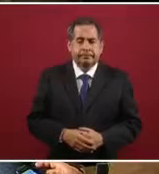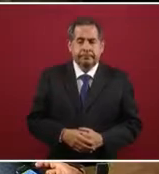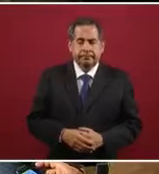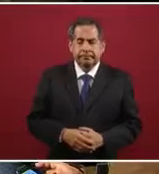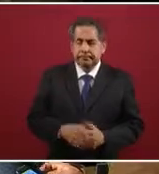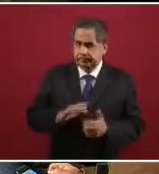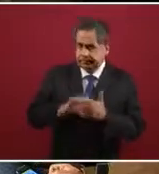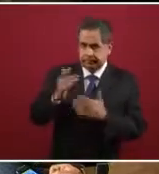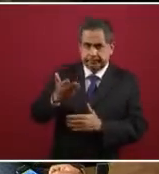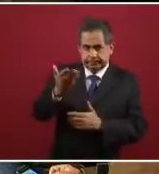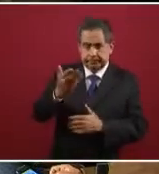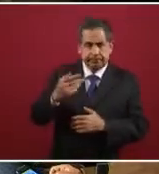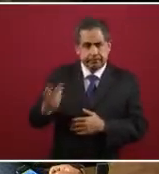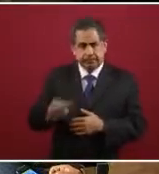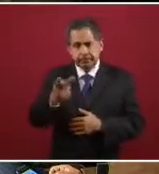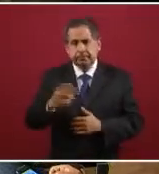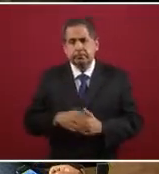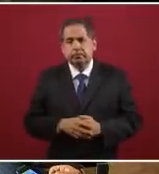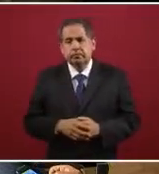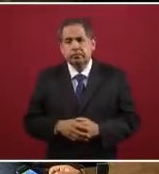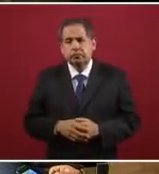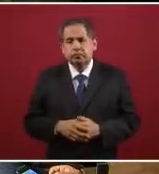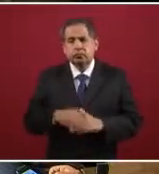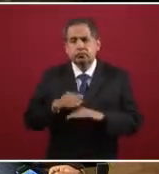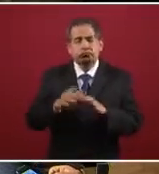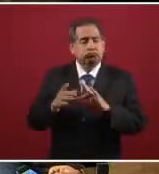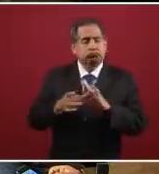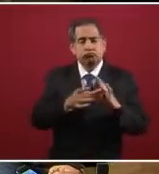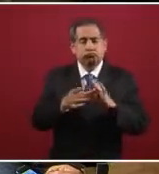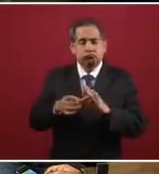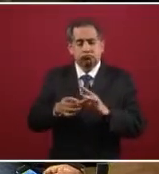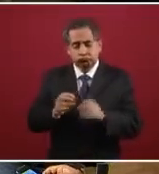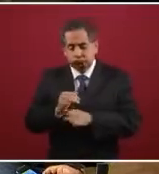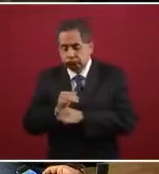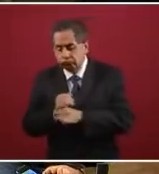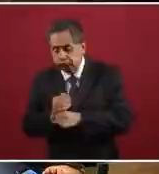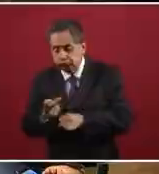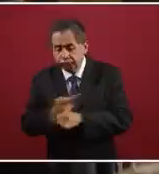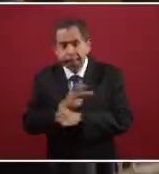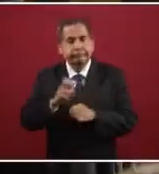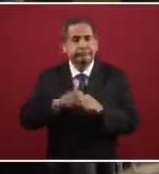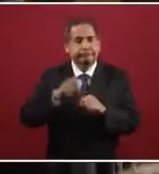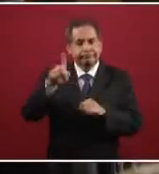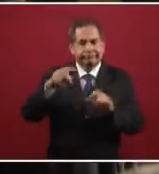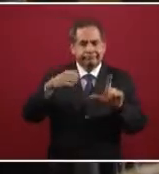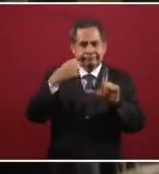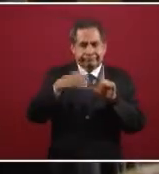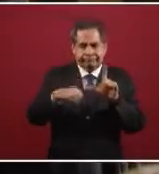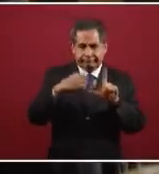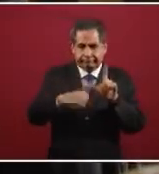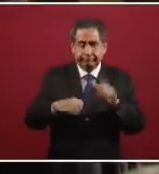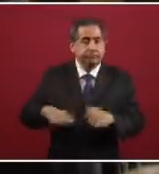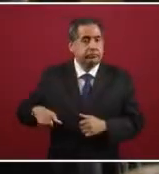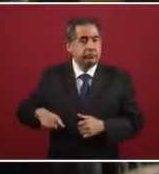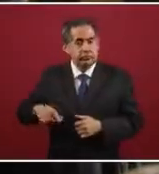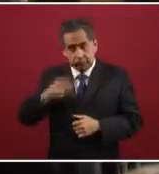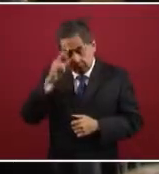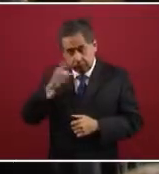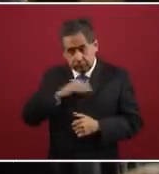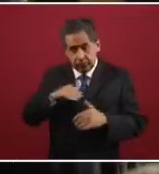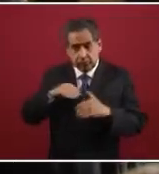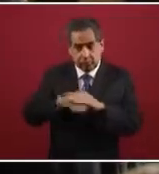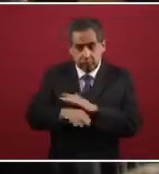Gracias, canciller. Para preguntarle si en este ámbito de cooperación para la investigación de lo ocurrido en El Paso, el Gobierno de México podrá tener acceso a